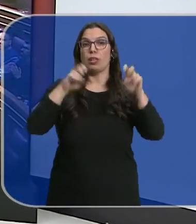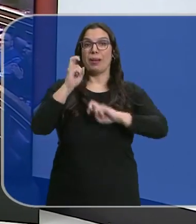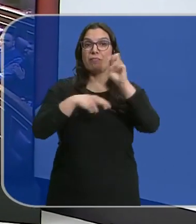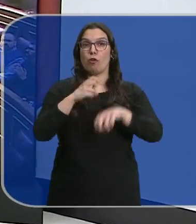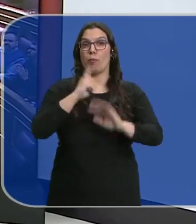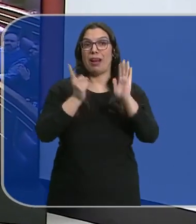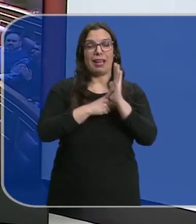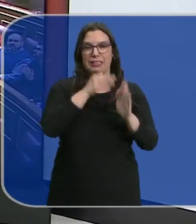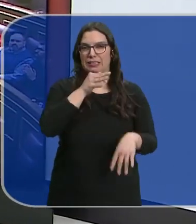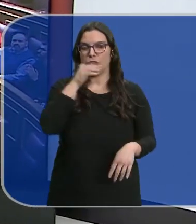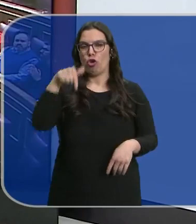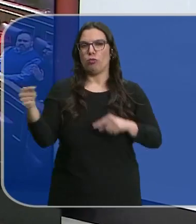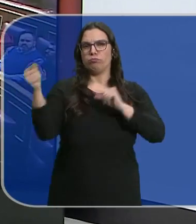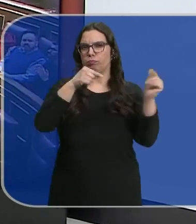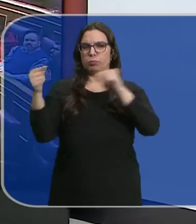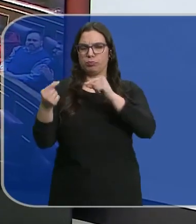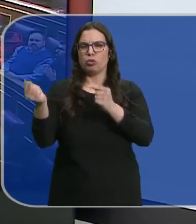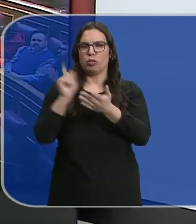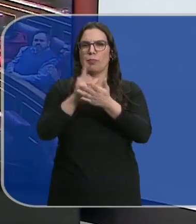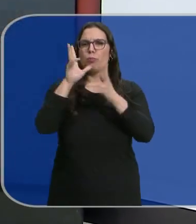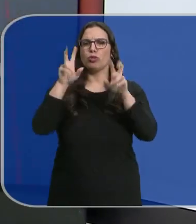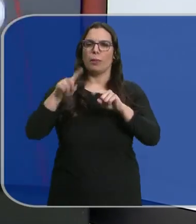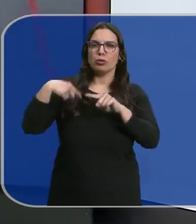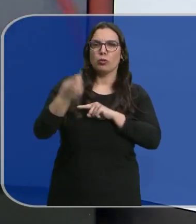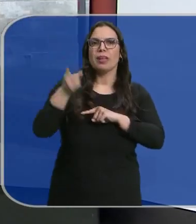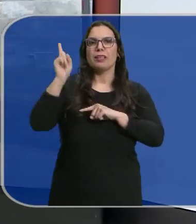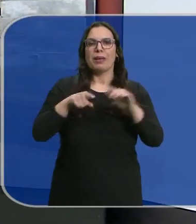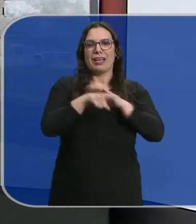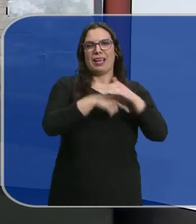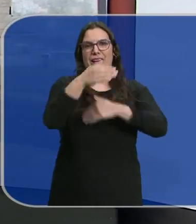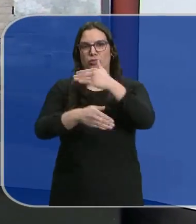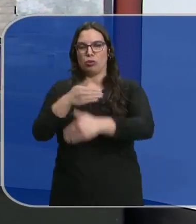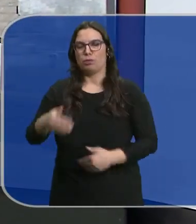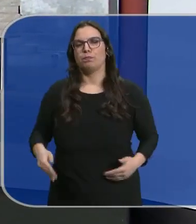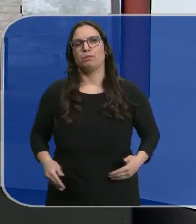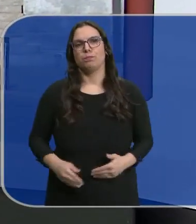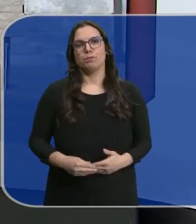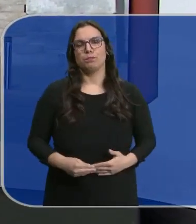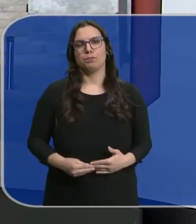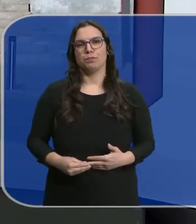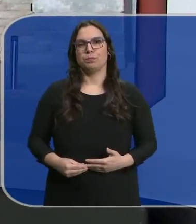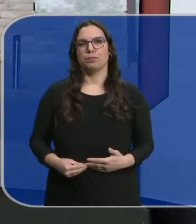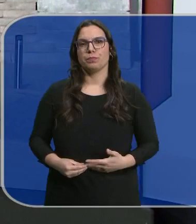es sí. Hoy de nuevo reproches por las consecuencias de la norma y por su tramitación parlamentaria. Sara Ayuso.